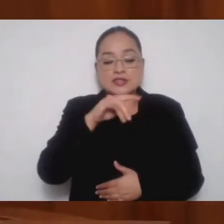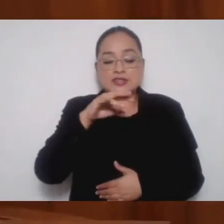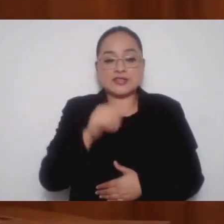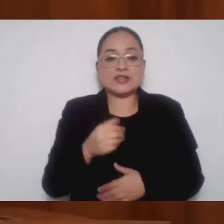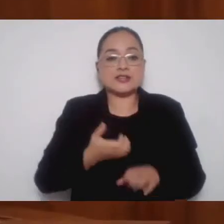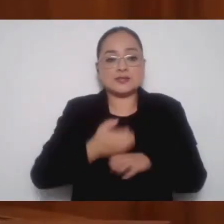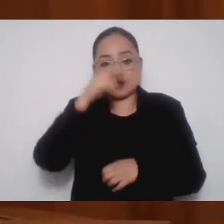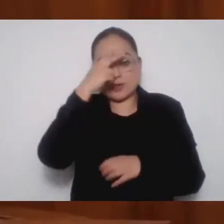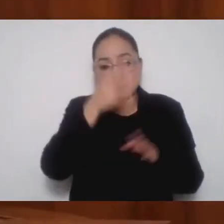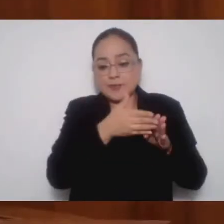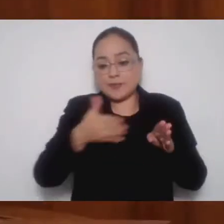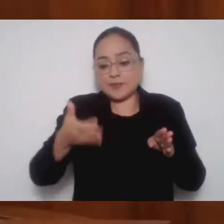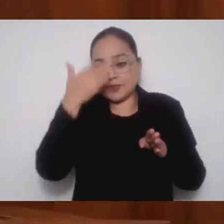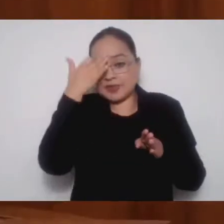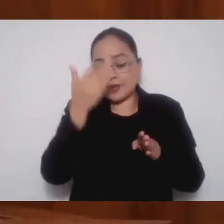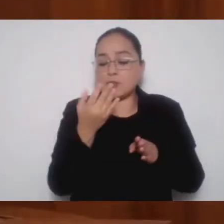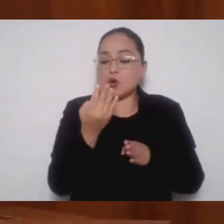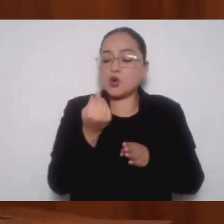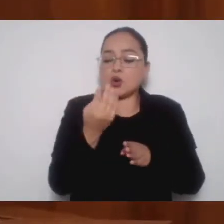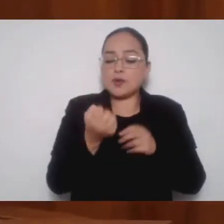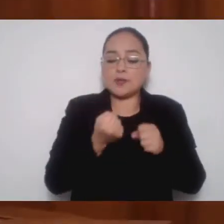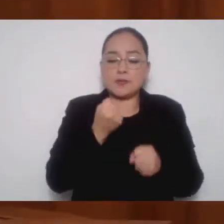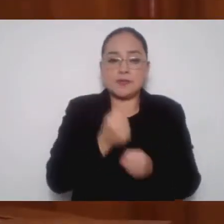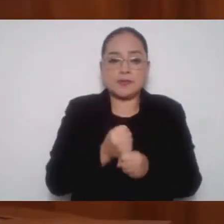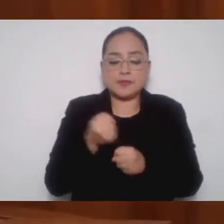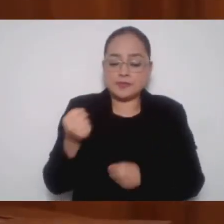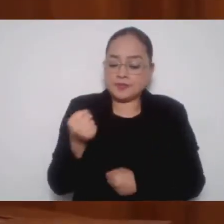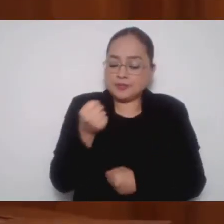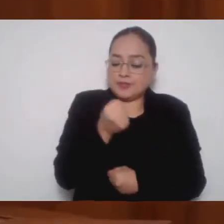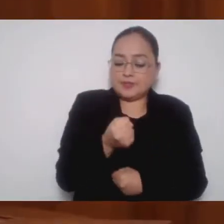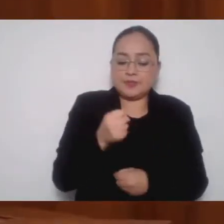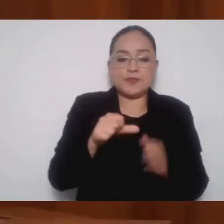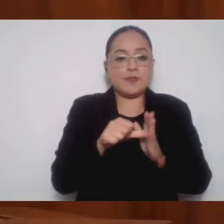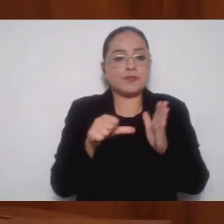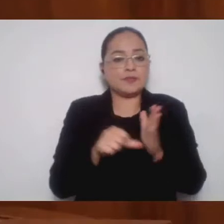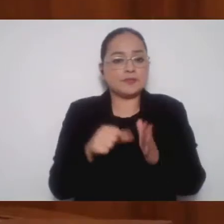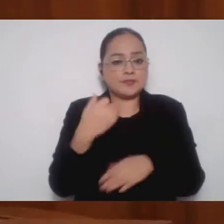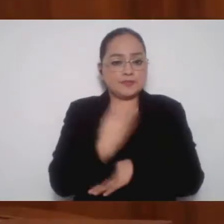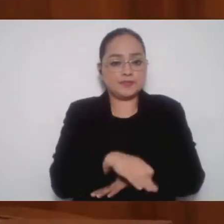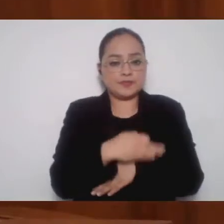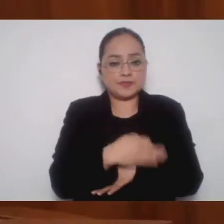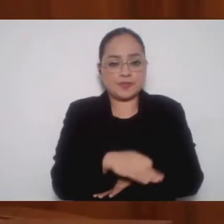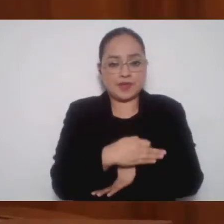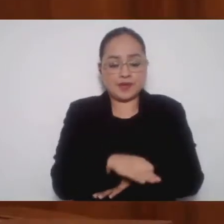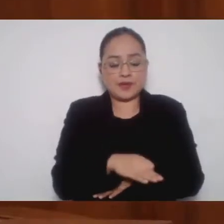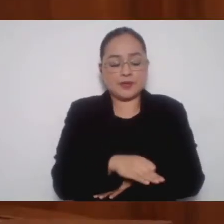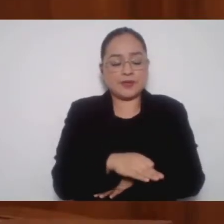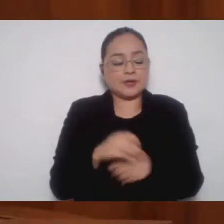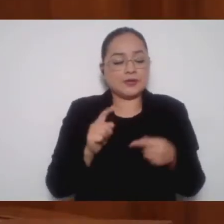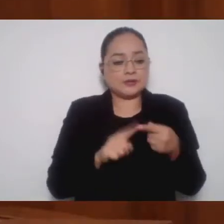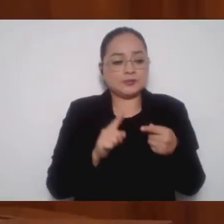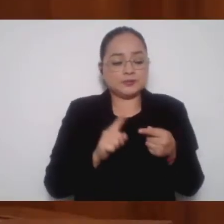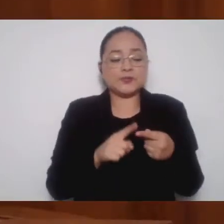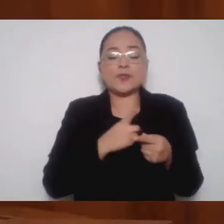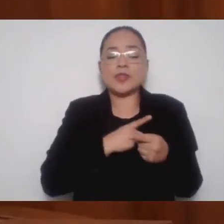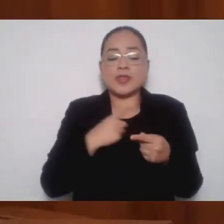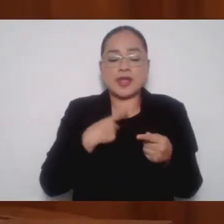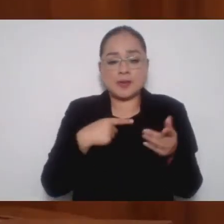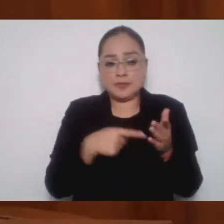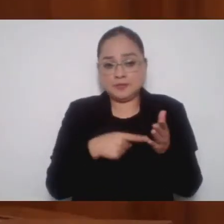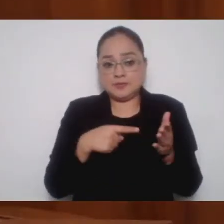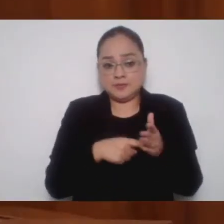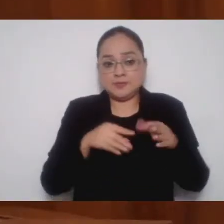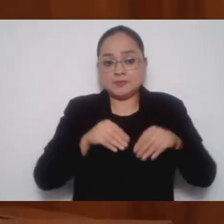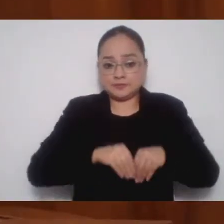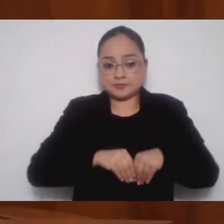México por un periodo de 9 años. Transitorios. Primero, publíquese